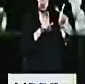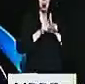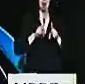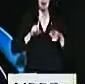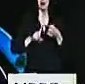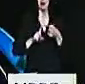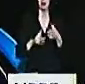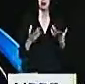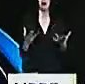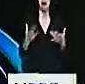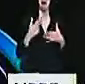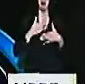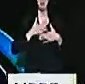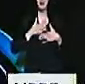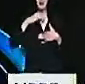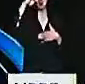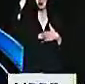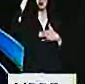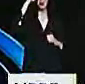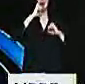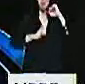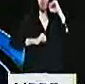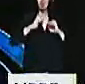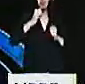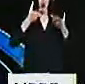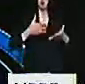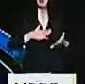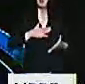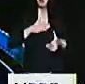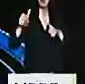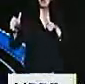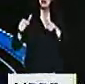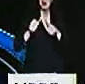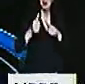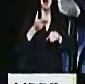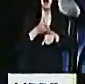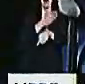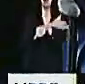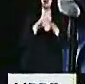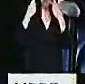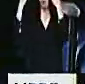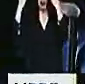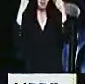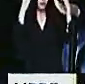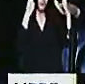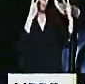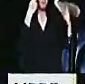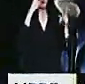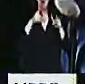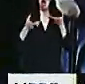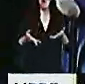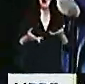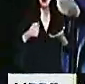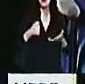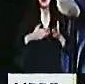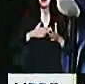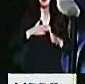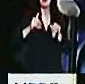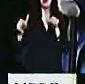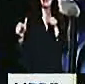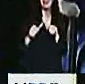mí lo que me ha tocado vivir en la empresa es que estoy más cerca que nunca. Antes viajaba mucho más de lo que lo hago hoy y, sin embargo, me siento más cerca. Y eso nos